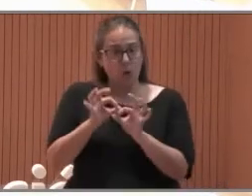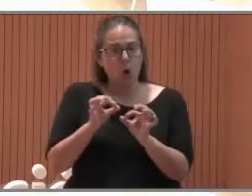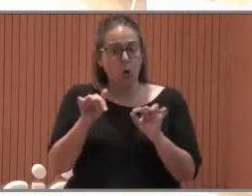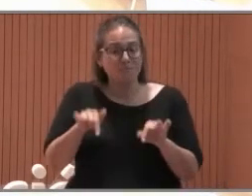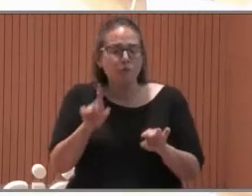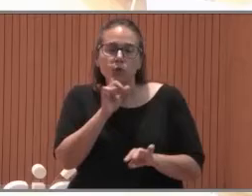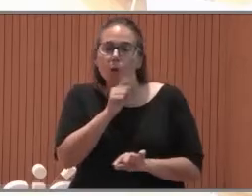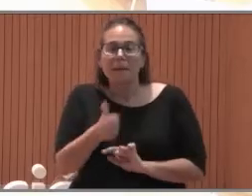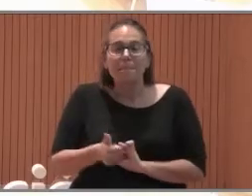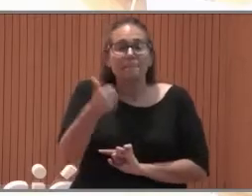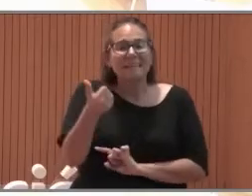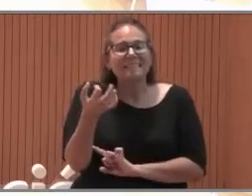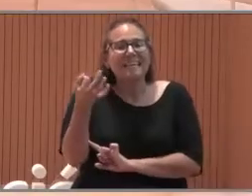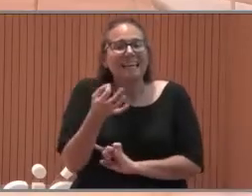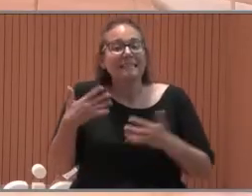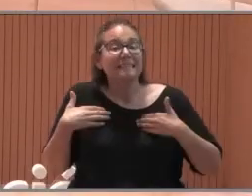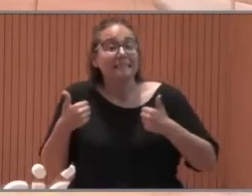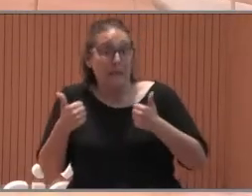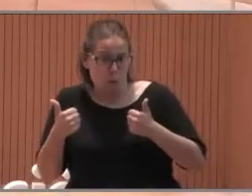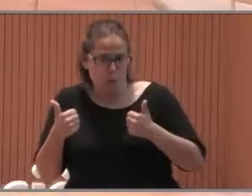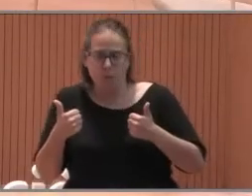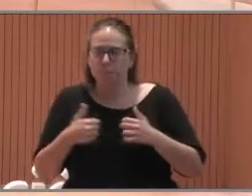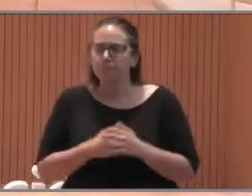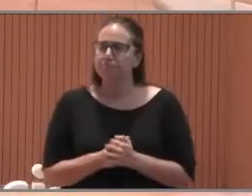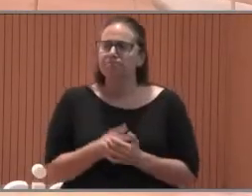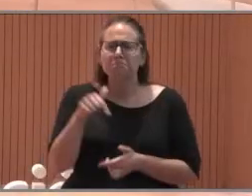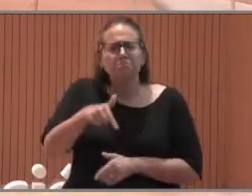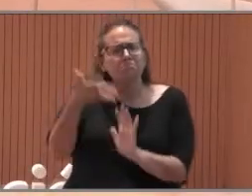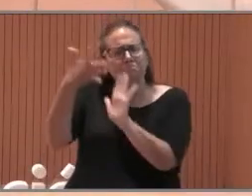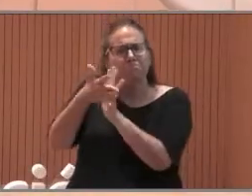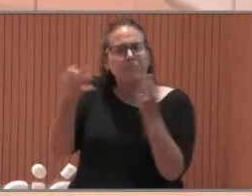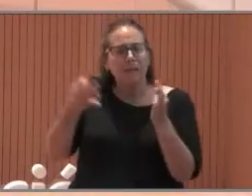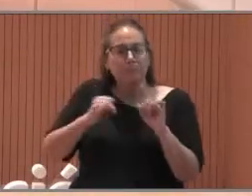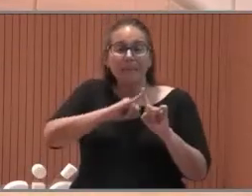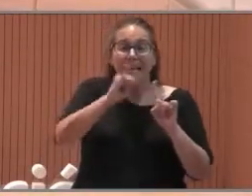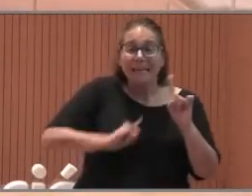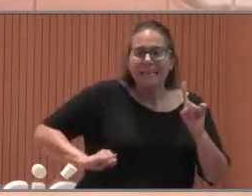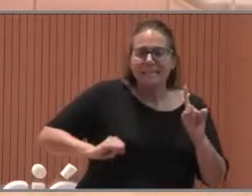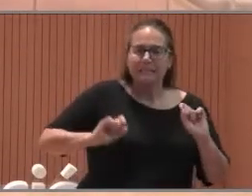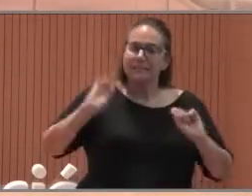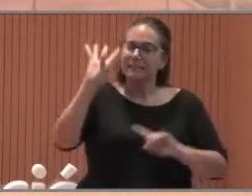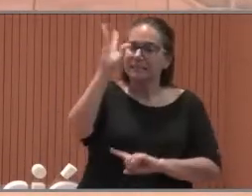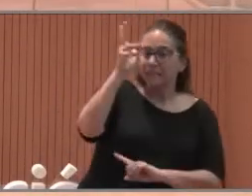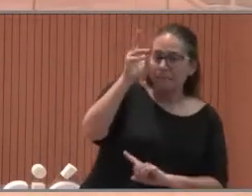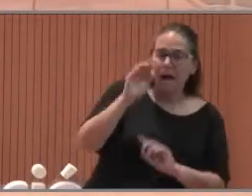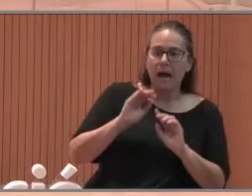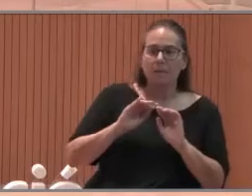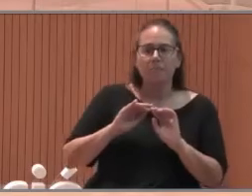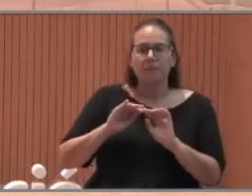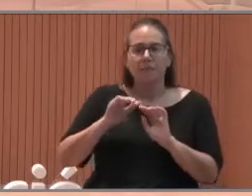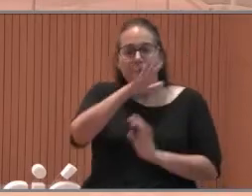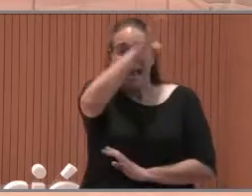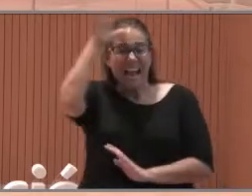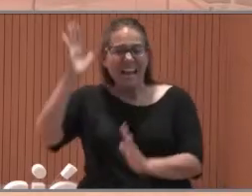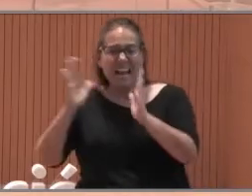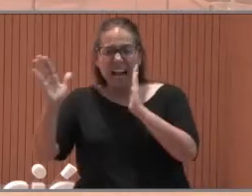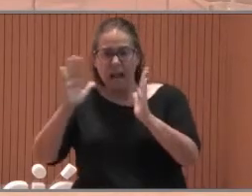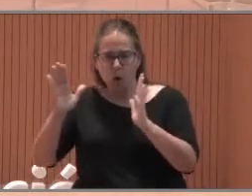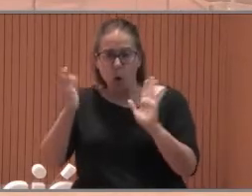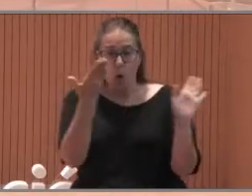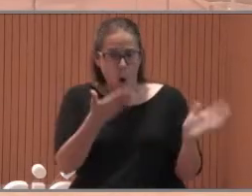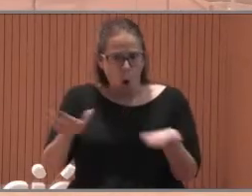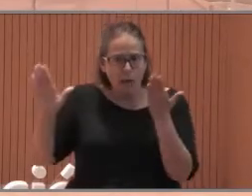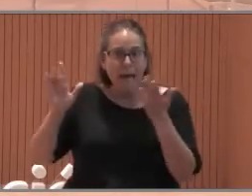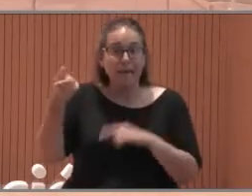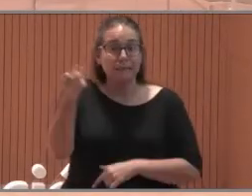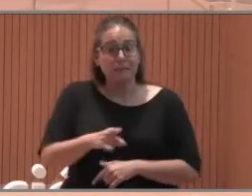de Médicos de Zaragoza, hablaremos de crisis climática, de olas de calor, de cómo proteger la salud